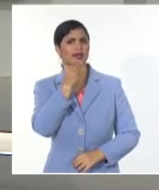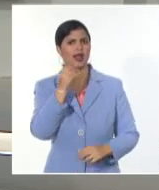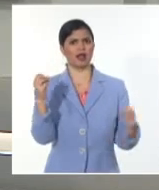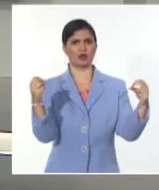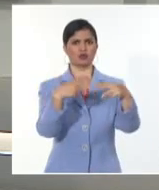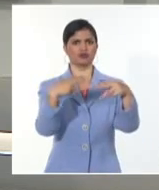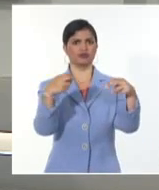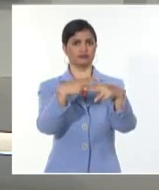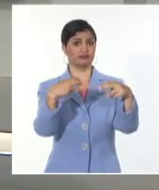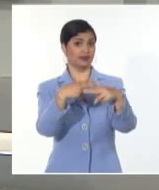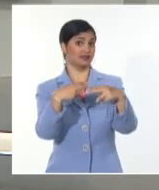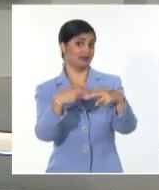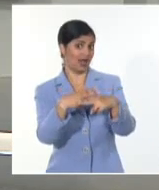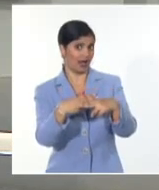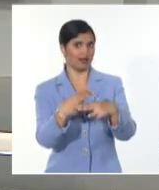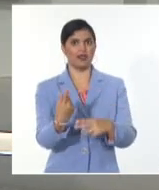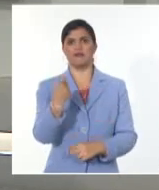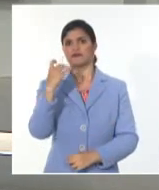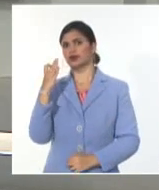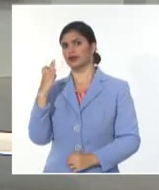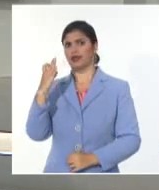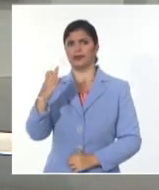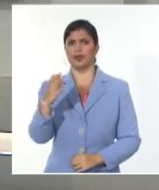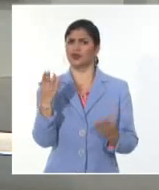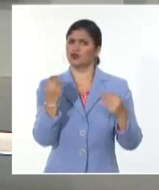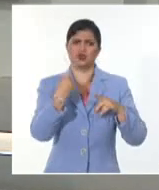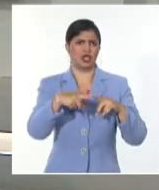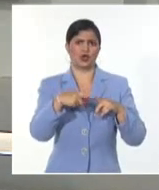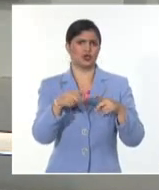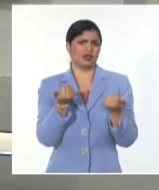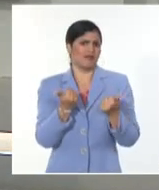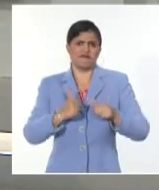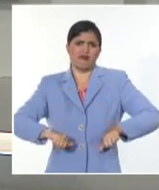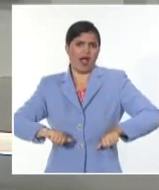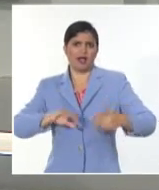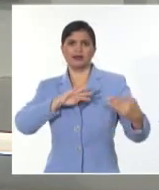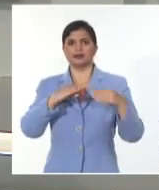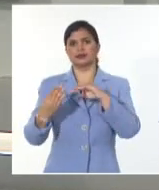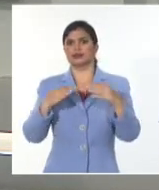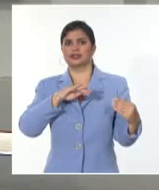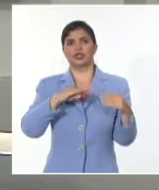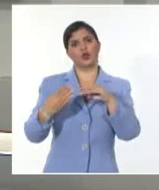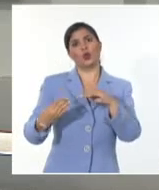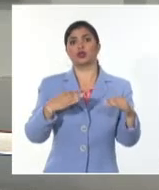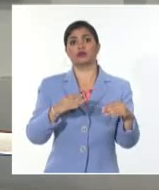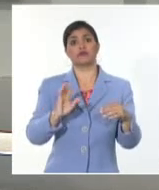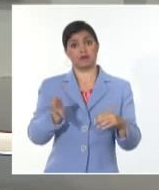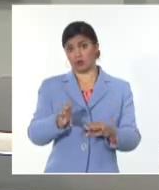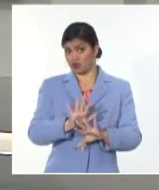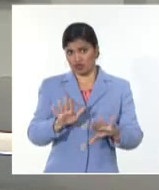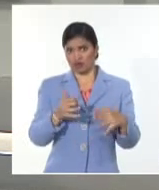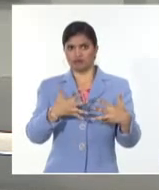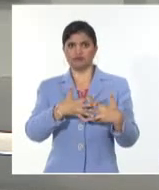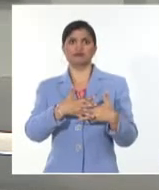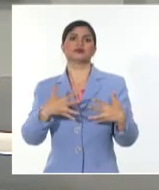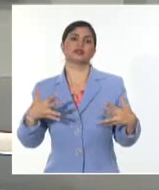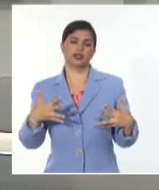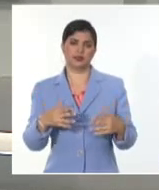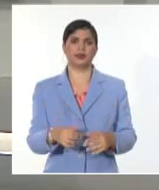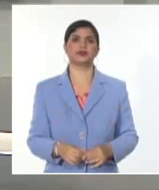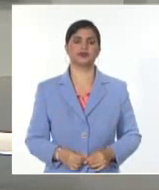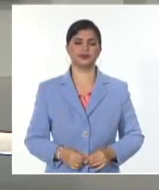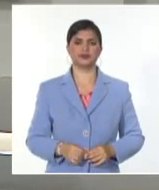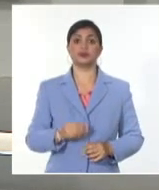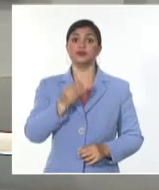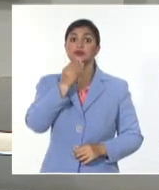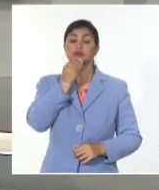pasó por insultos, descalificaciones y llamados a contar entre el personal diplomático de ambos lados. Pero del lado israelí, la